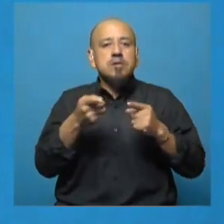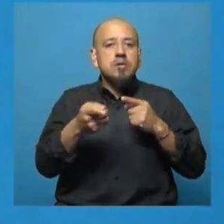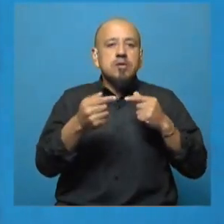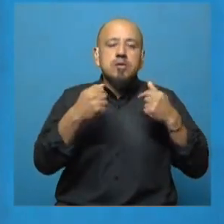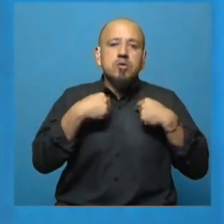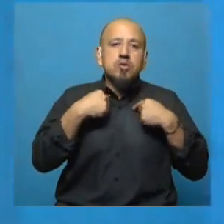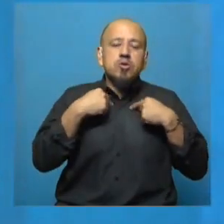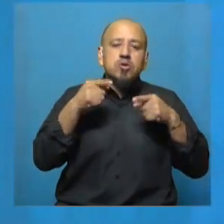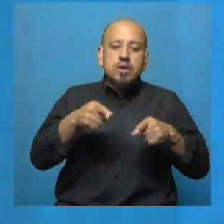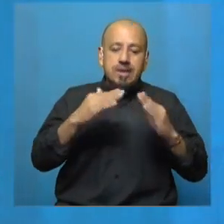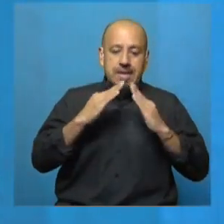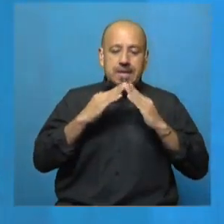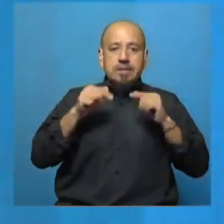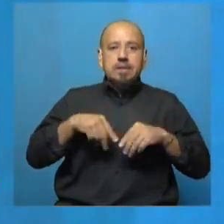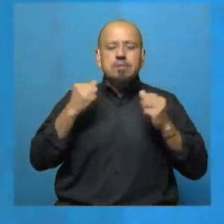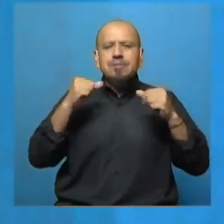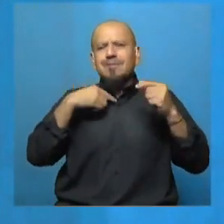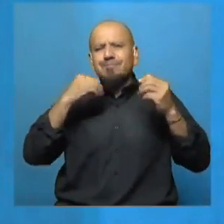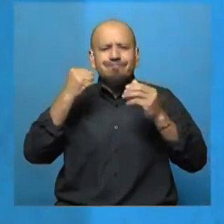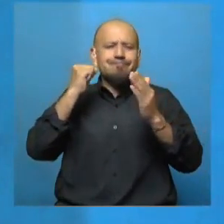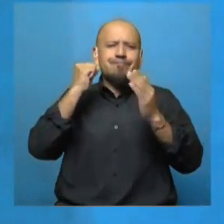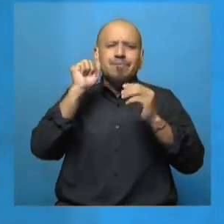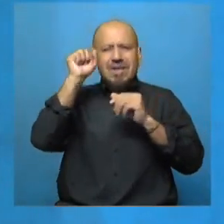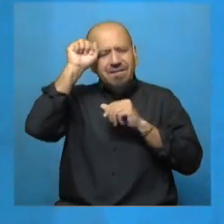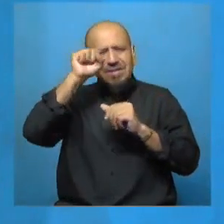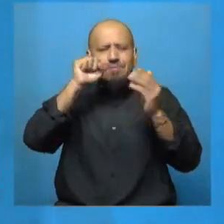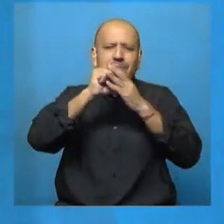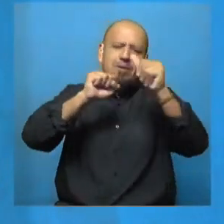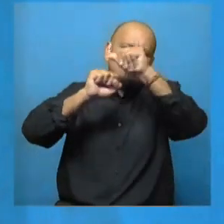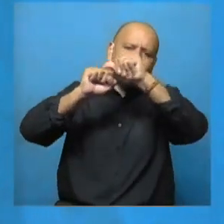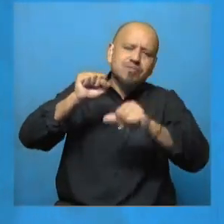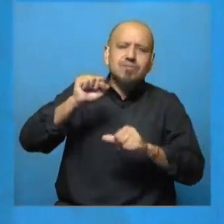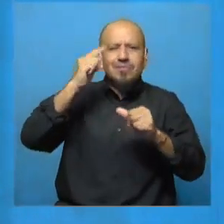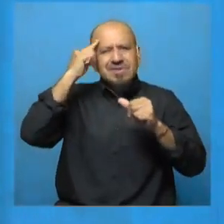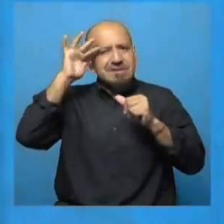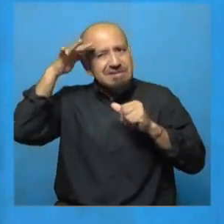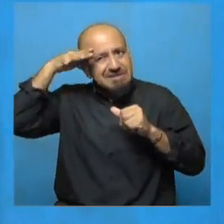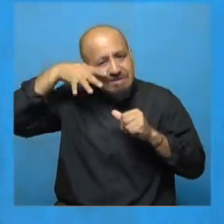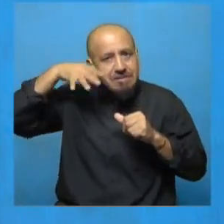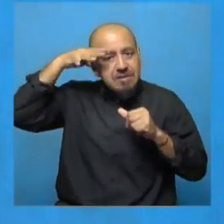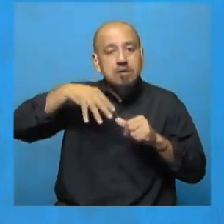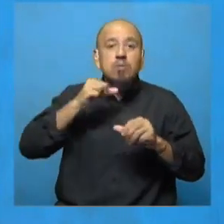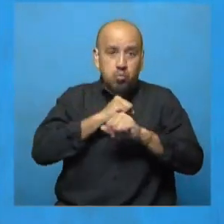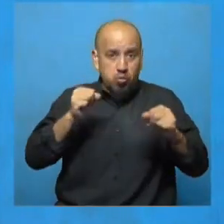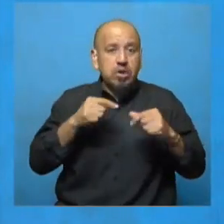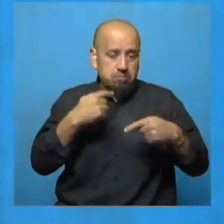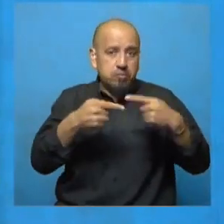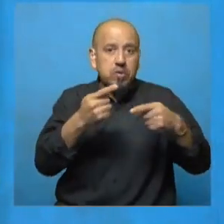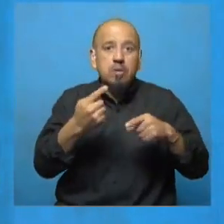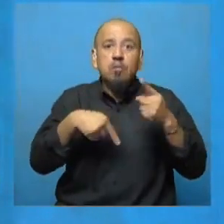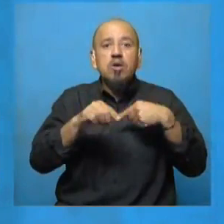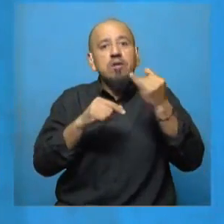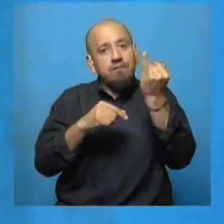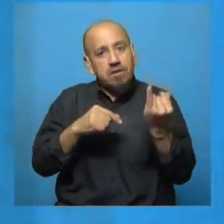la casa donde estallamos con la cgm me pego me abro la cabeza me dan siete puntos Bueno yo me amargué puede salir Igual y este pero